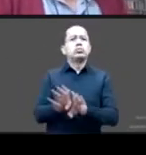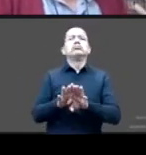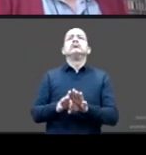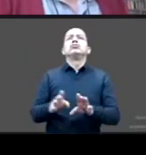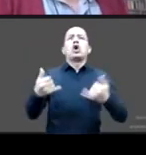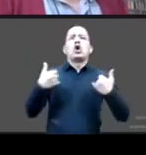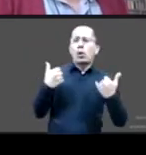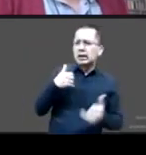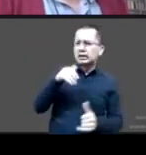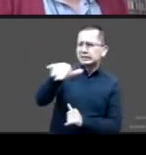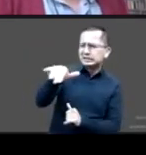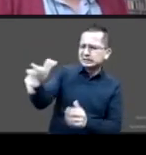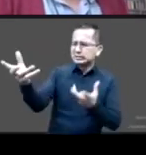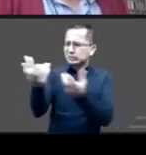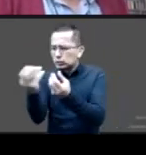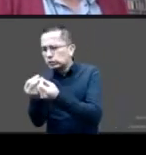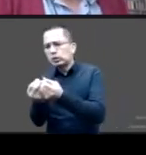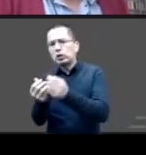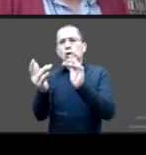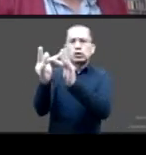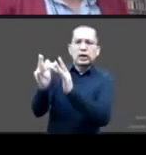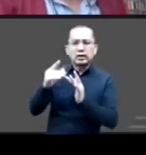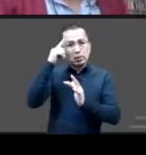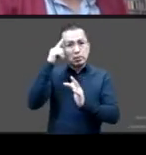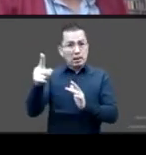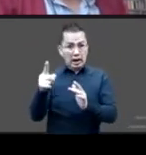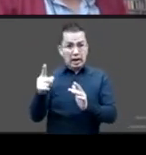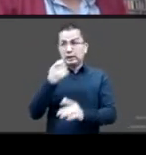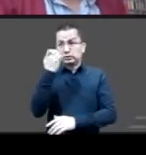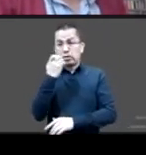de la escuela ahora que no están teniendo clases presenciales.